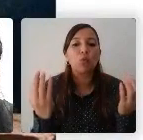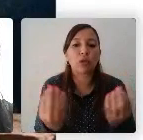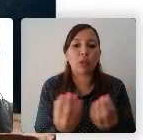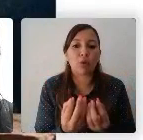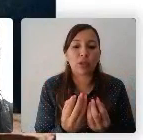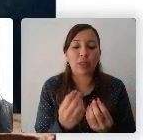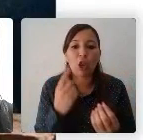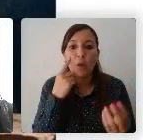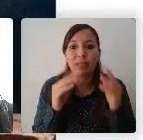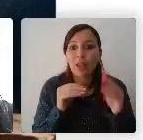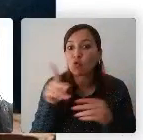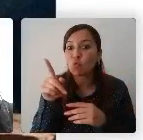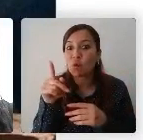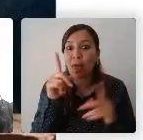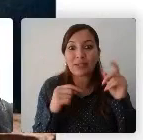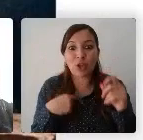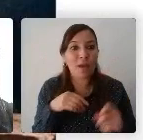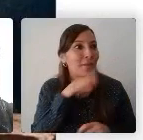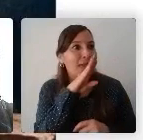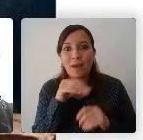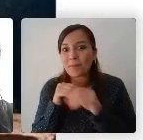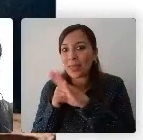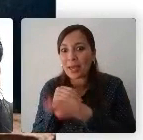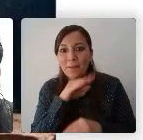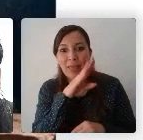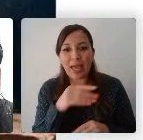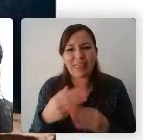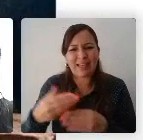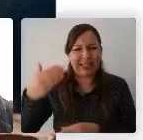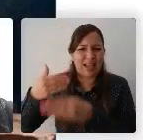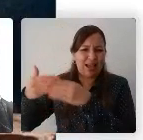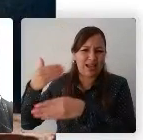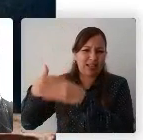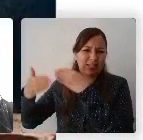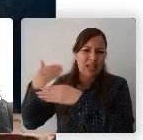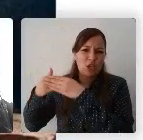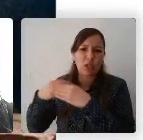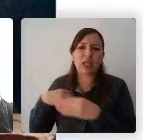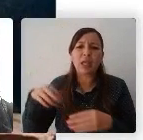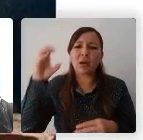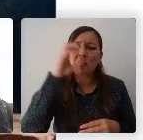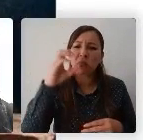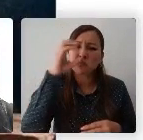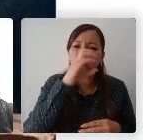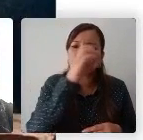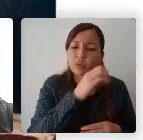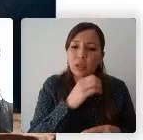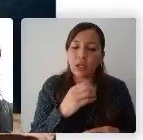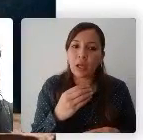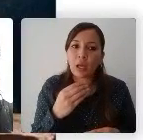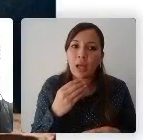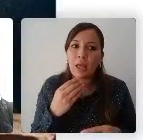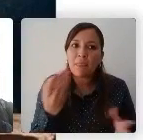para acá, desde tiempos inmemorables, buscamos estar en un mejor